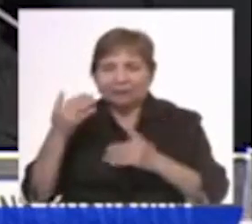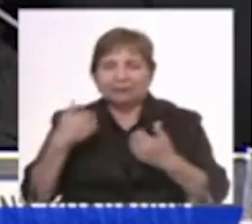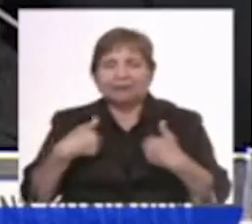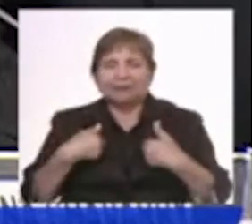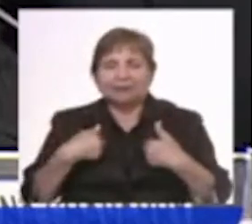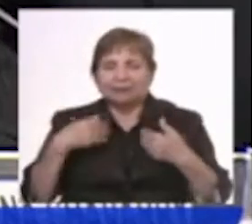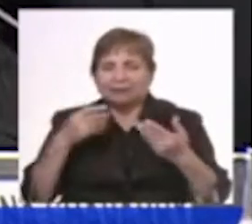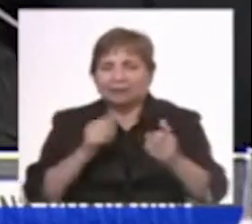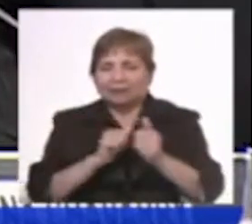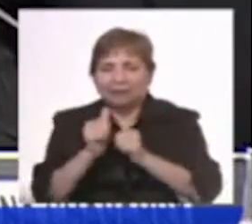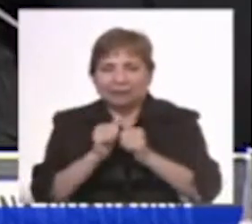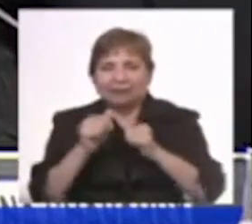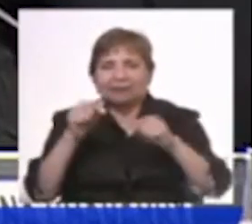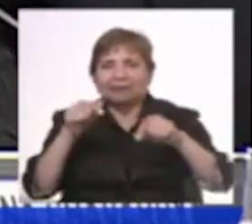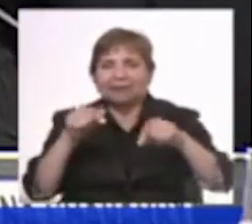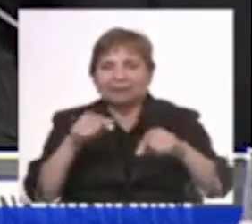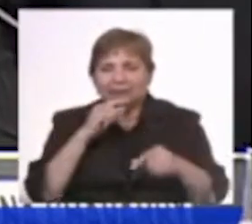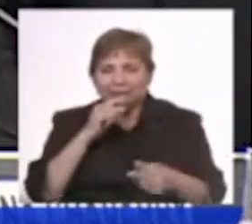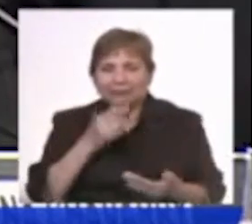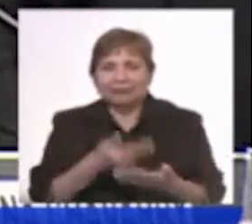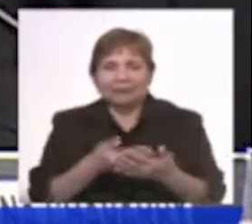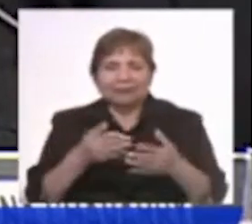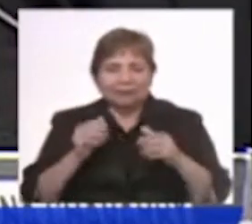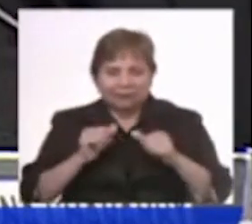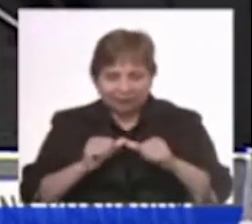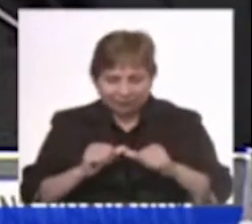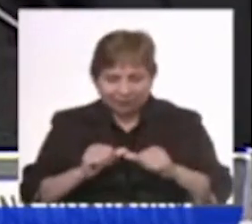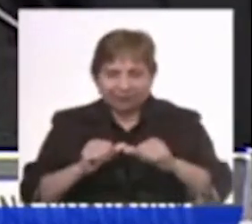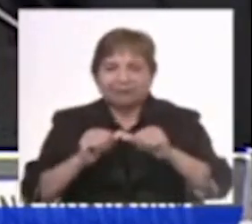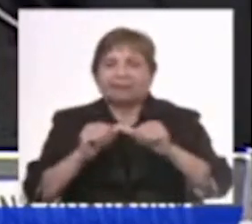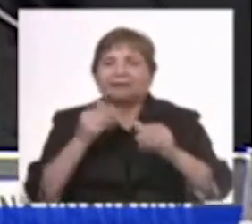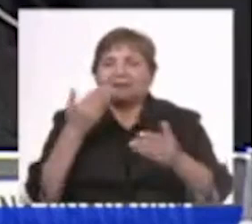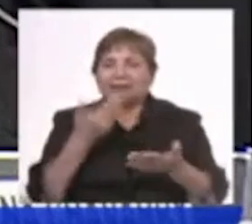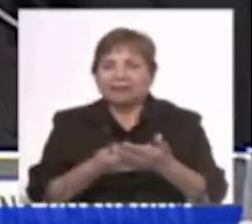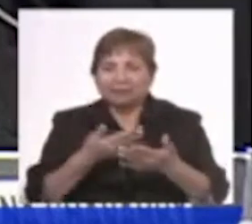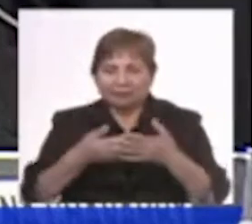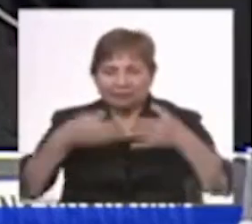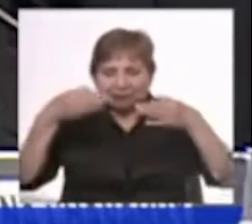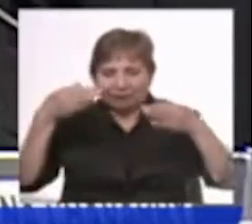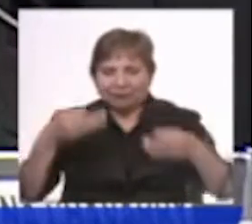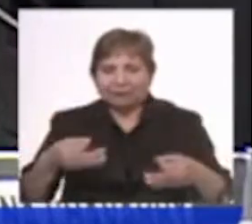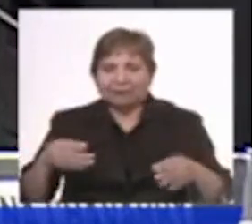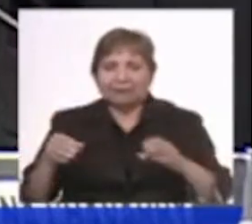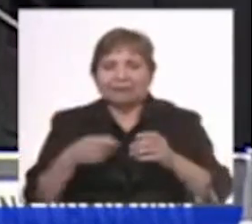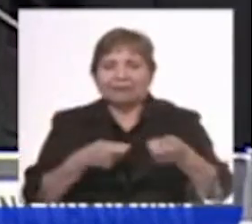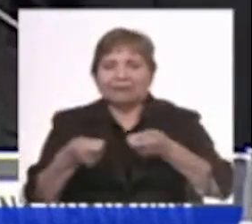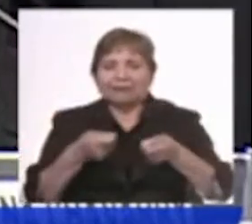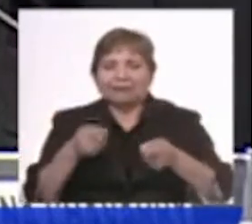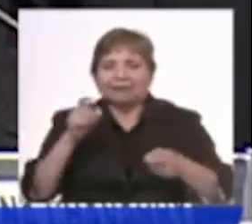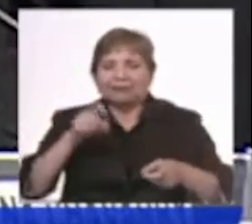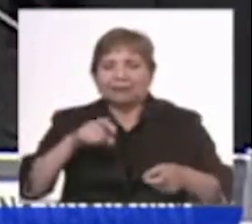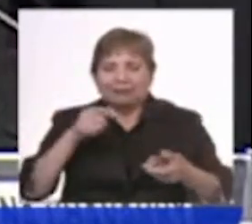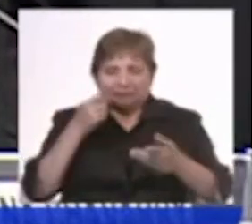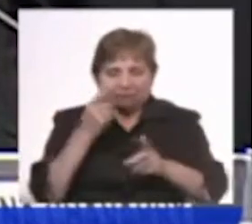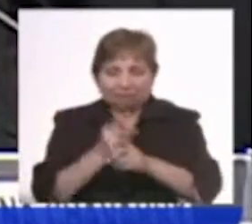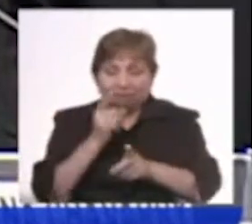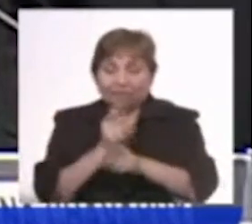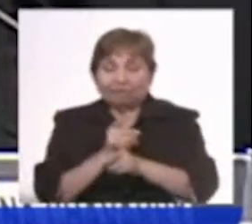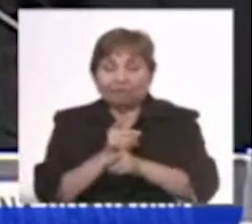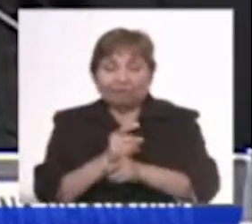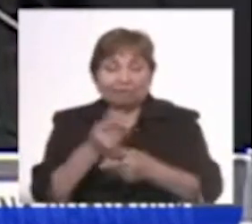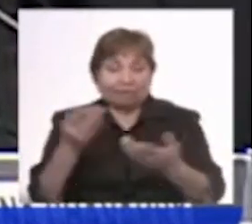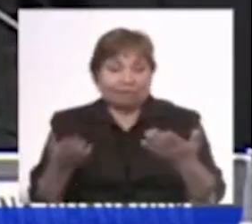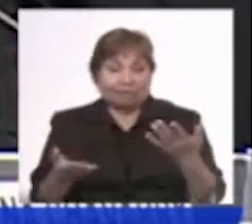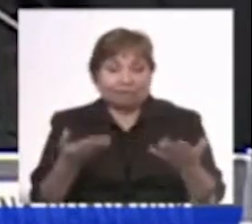lo que compete en estos casos es continuar con el proceso si es que verdaderamente la necesidad persiste